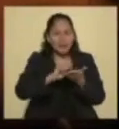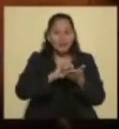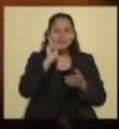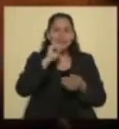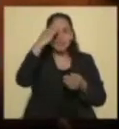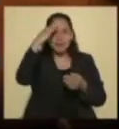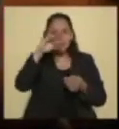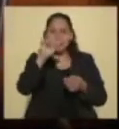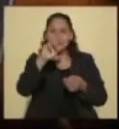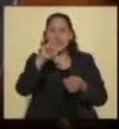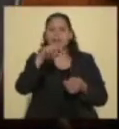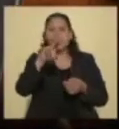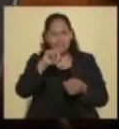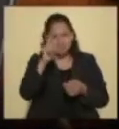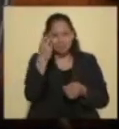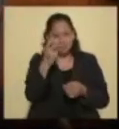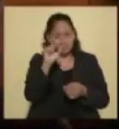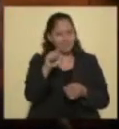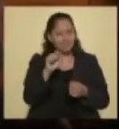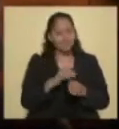llama 100 años soledad. Así es.